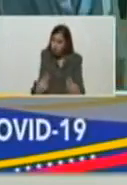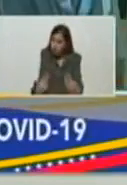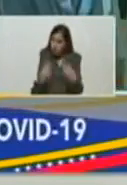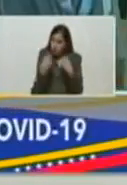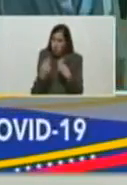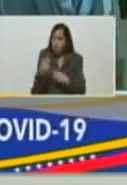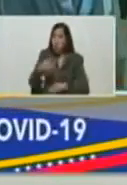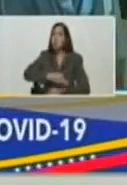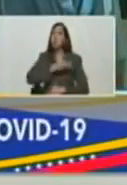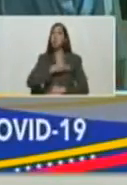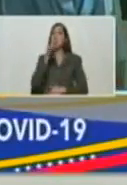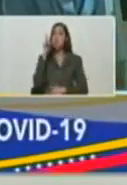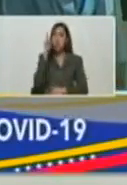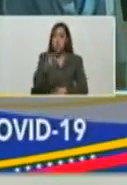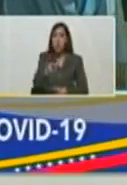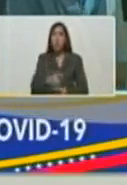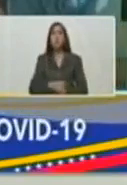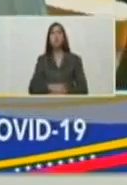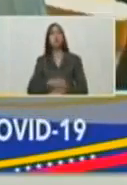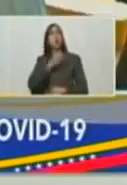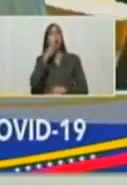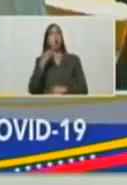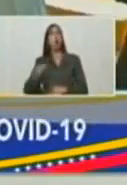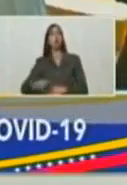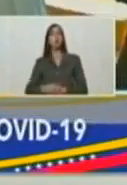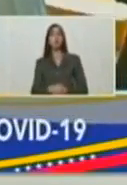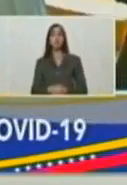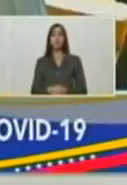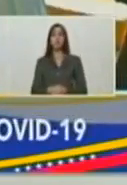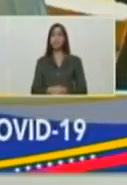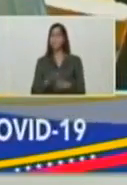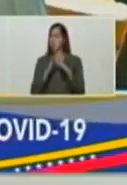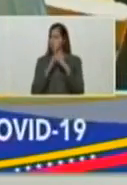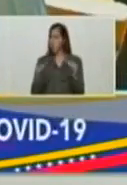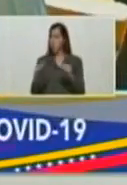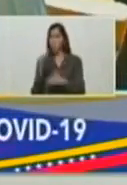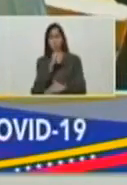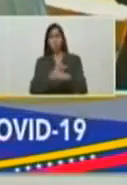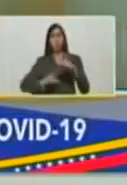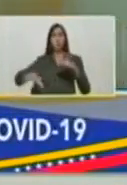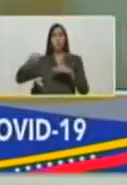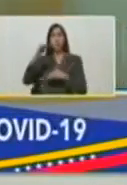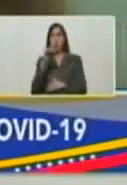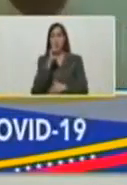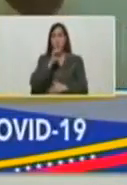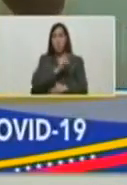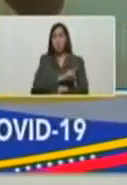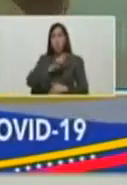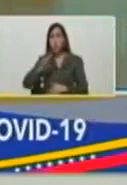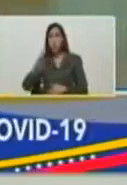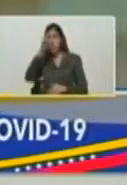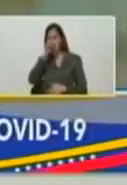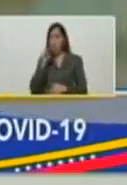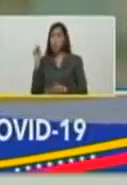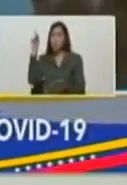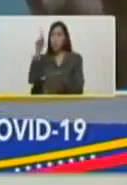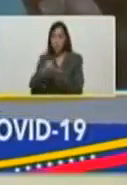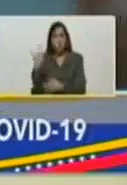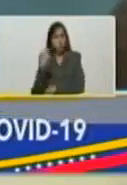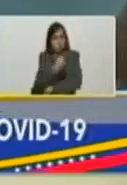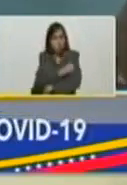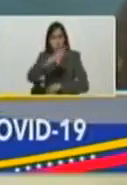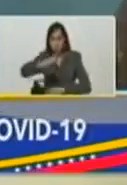señora, usted, señor, usted, joven. Todos los mayores de 12 años pueden acudir a ser